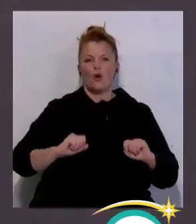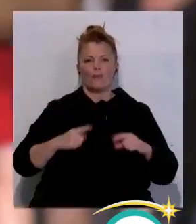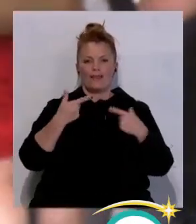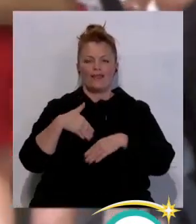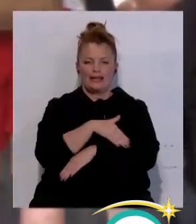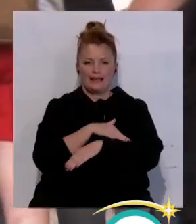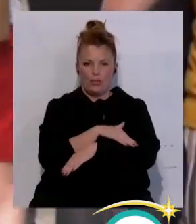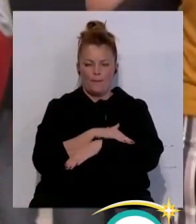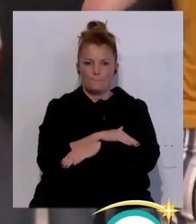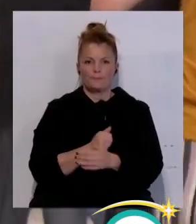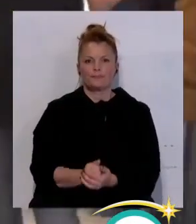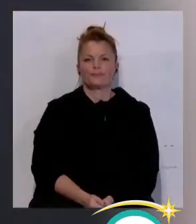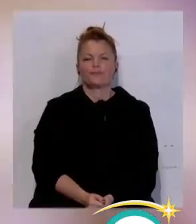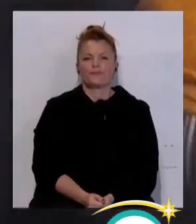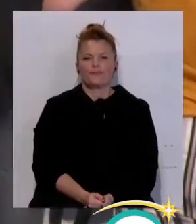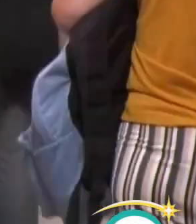del Estado.